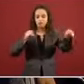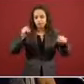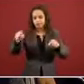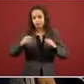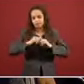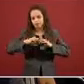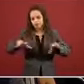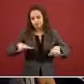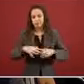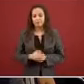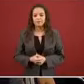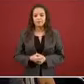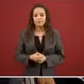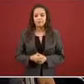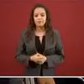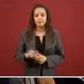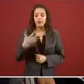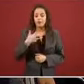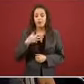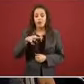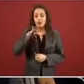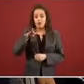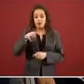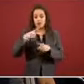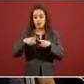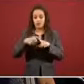Estamos en 19 entidades federativas,